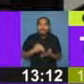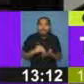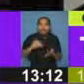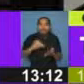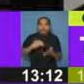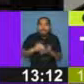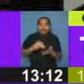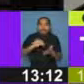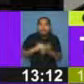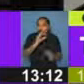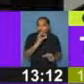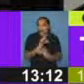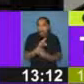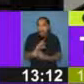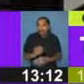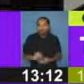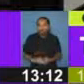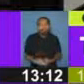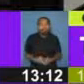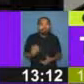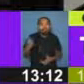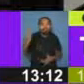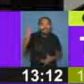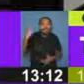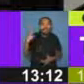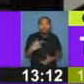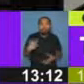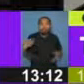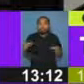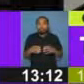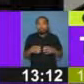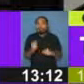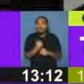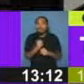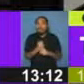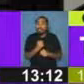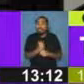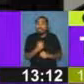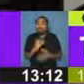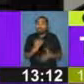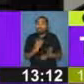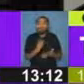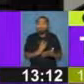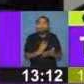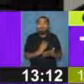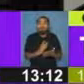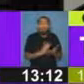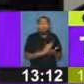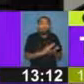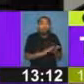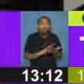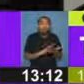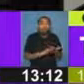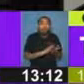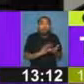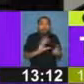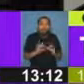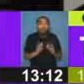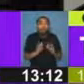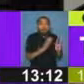educativos ayer Ya estuvimos con el equipo trabajando por la nueva etapa la segunda etapa hay varias